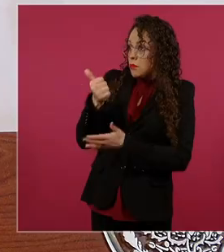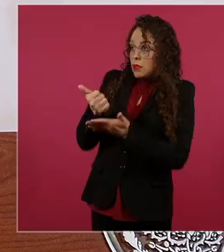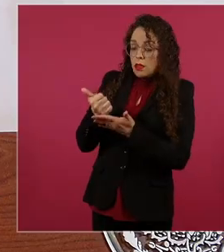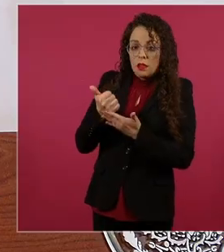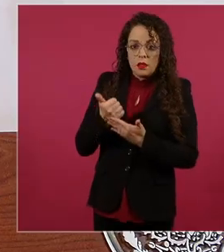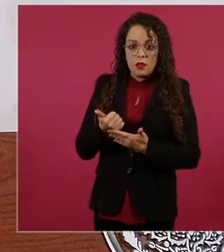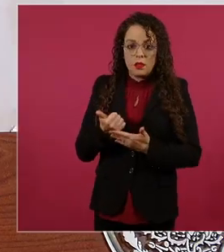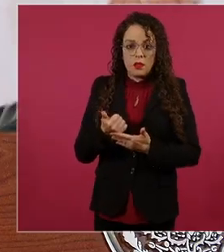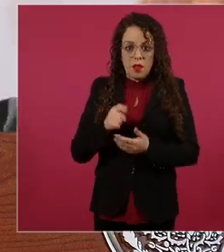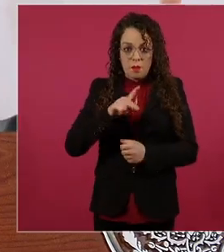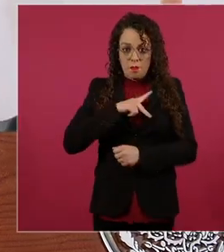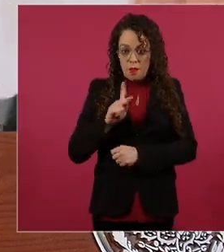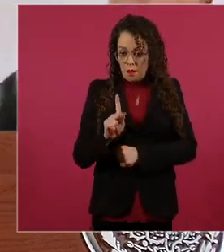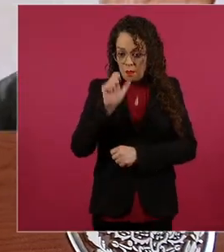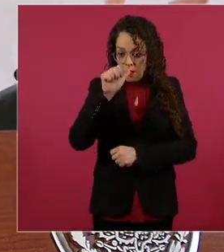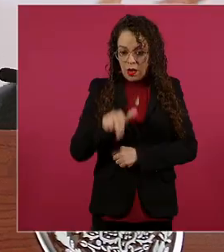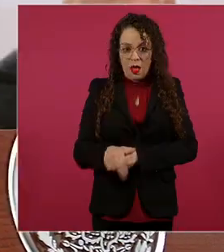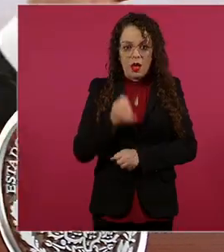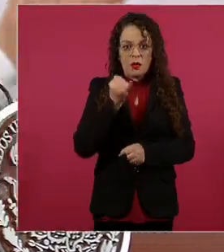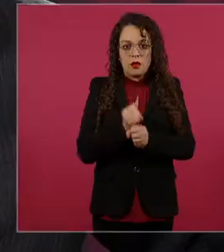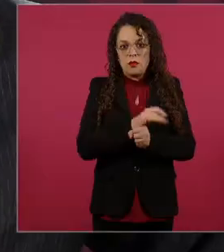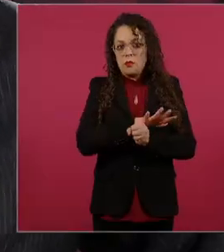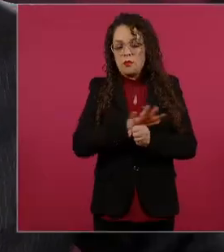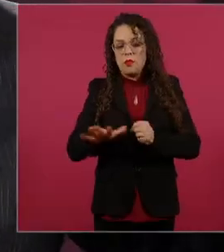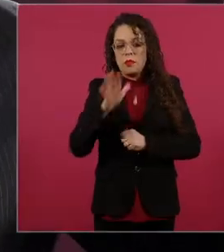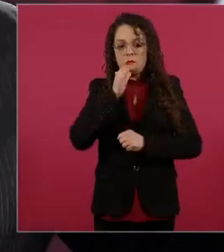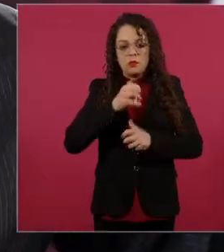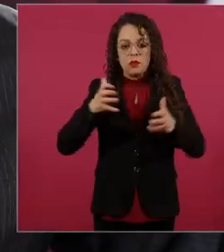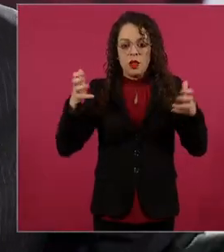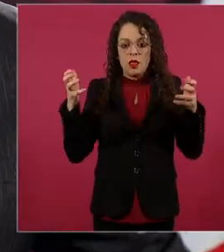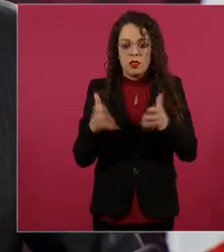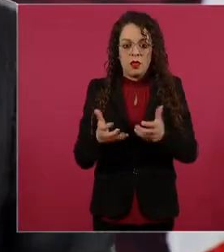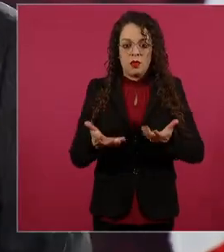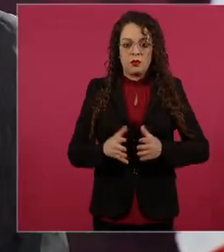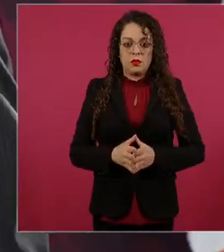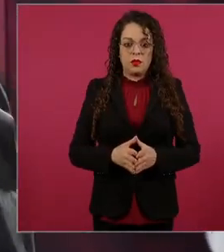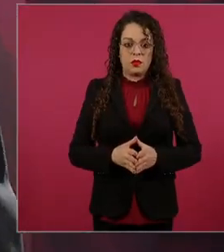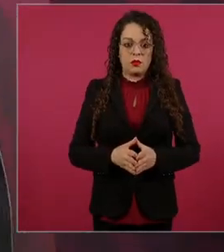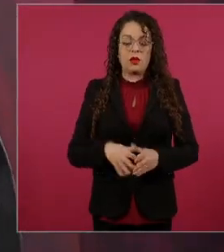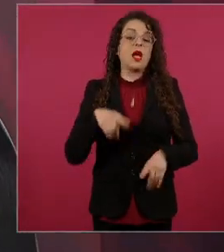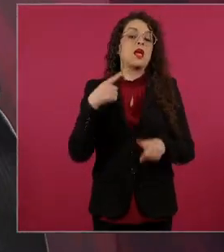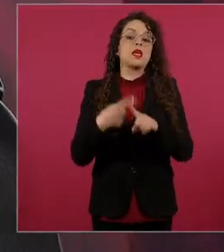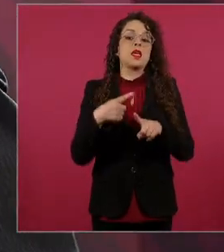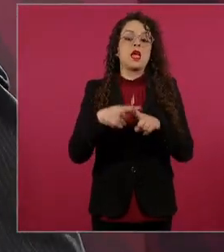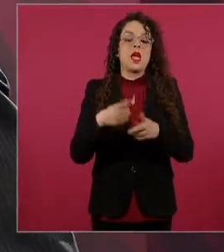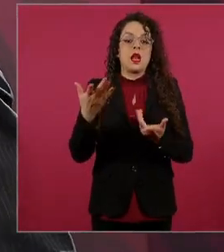quien se va a ir siendo especialista pediatra a trabajar